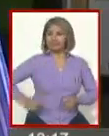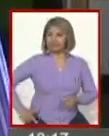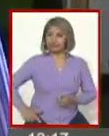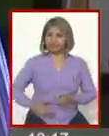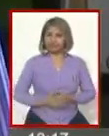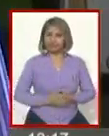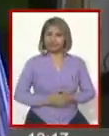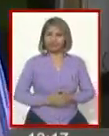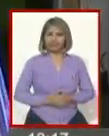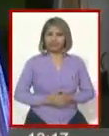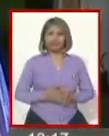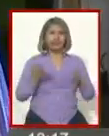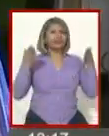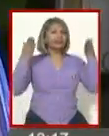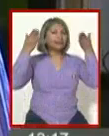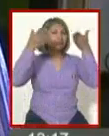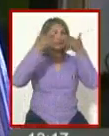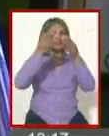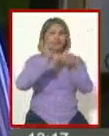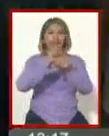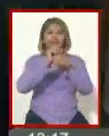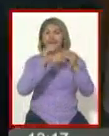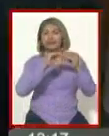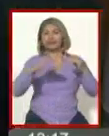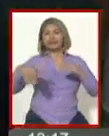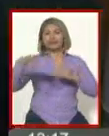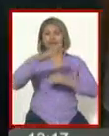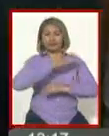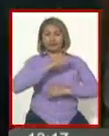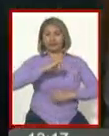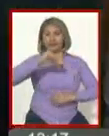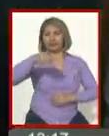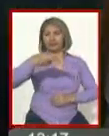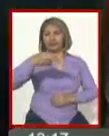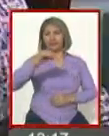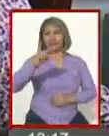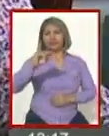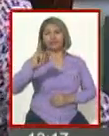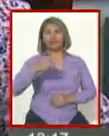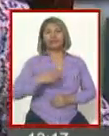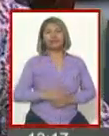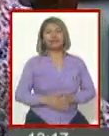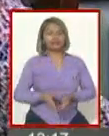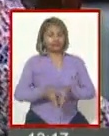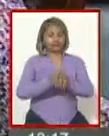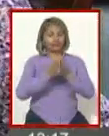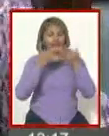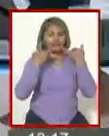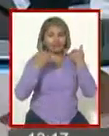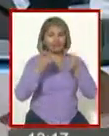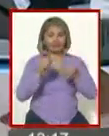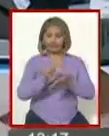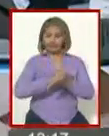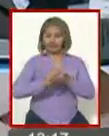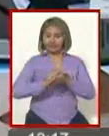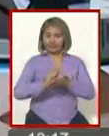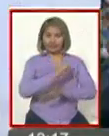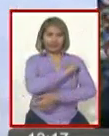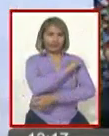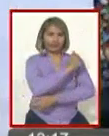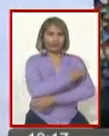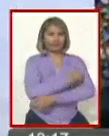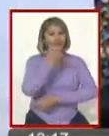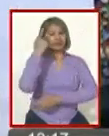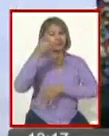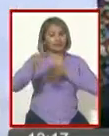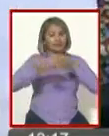alcalde, que está enfocada a obras mucho mayores. El concejal Johnny Fernández aseguró de que va a hacer un pedido de informe por escrito a las